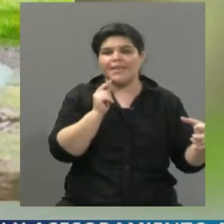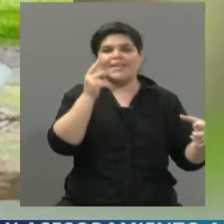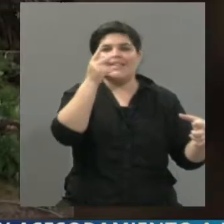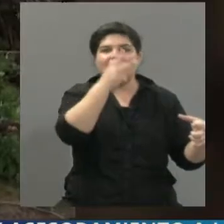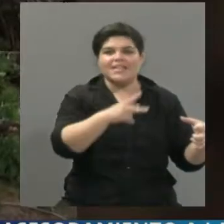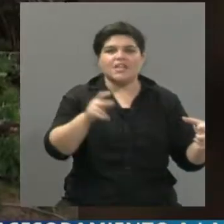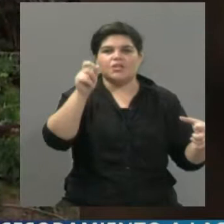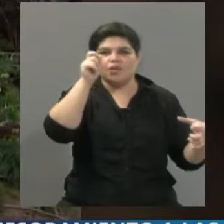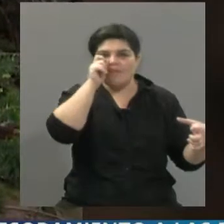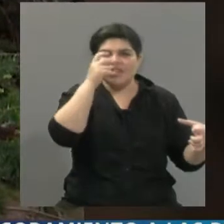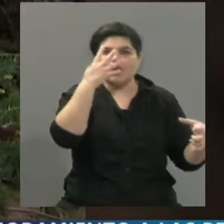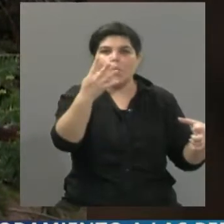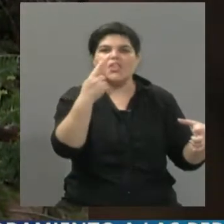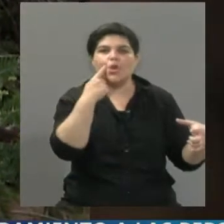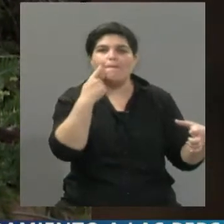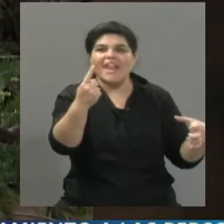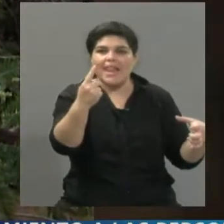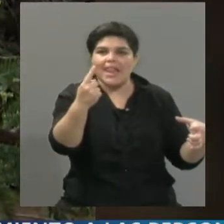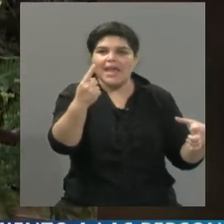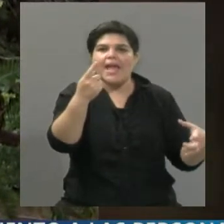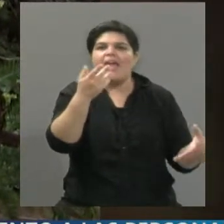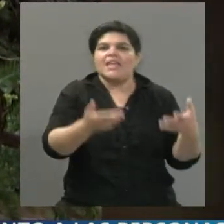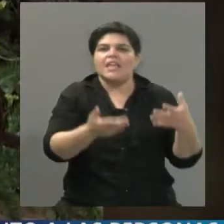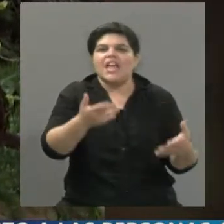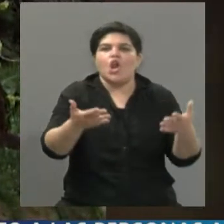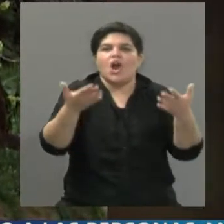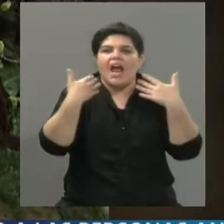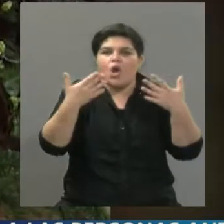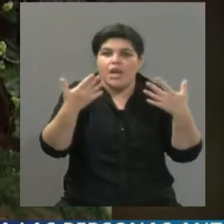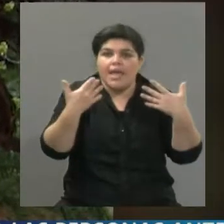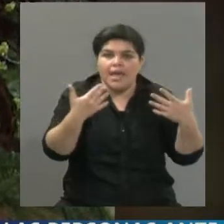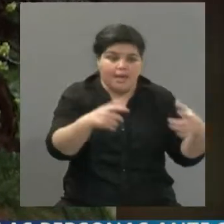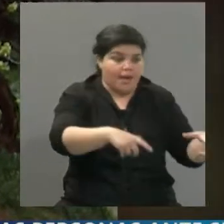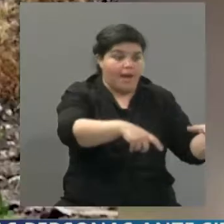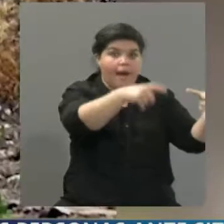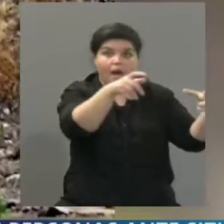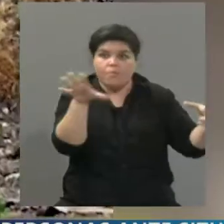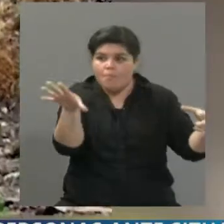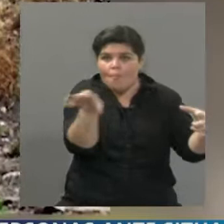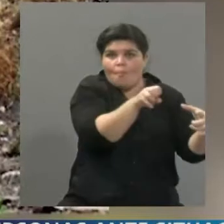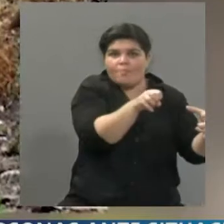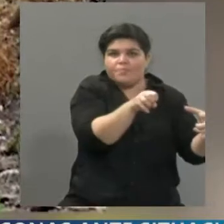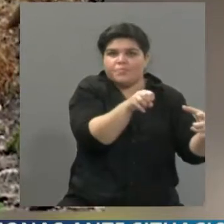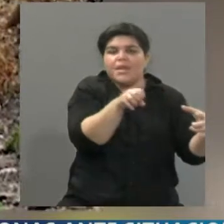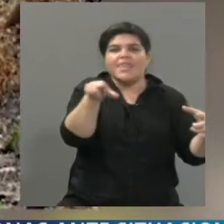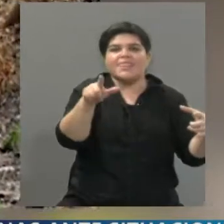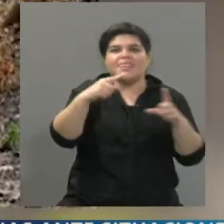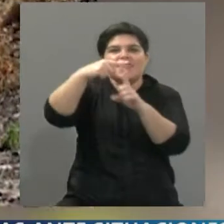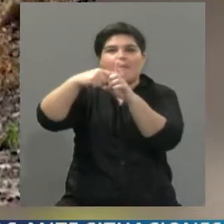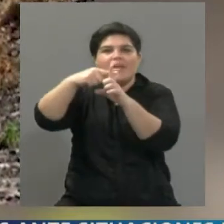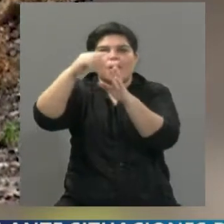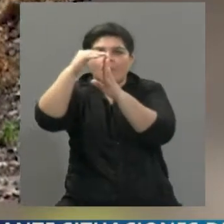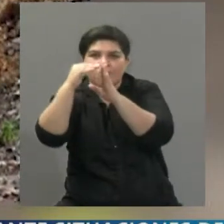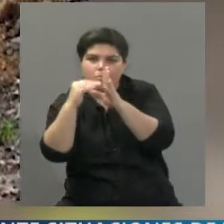324.000 kilocalorías. Lo retira, o sea, transforma más fresco. Claro. Fíjese usted que un aire acondicionado